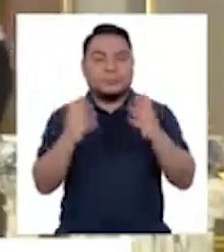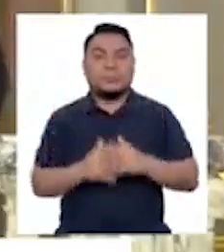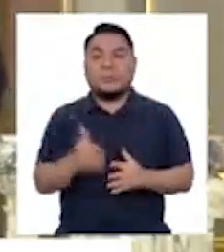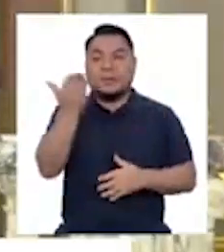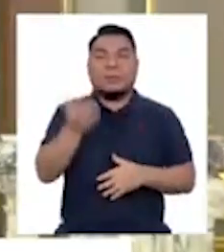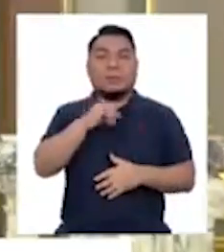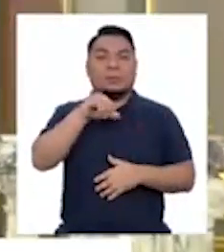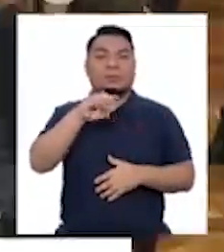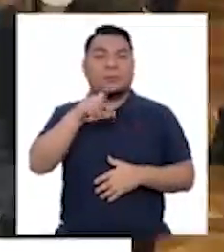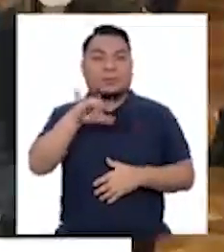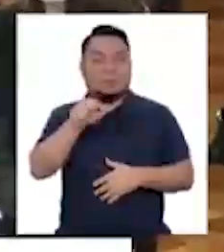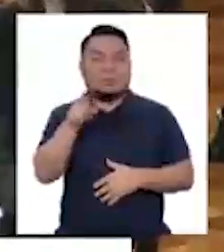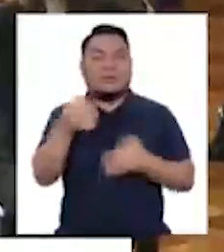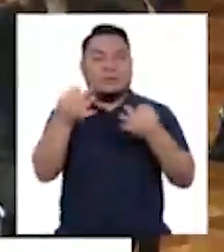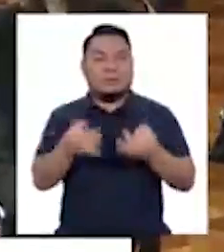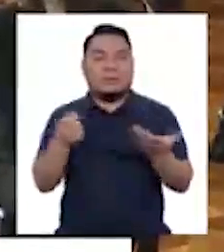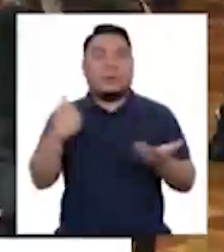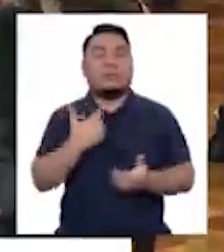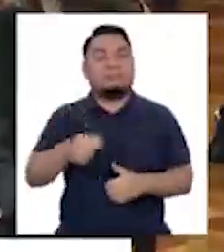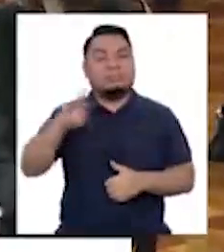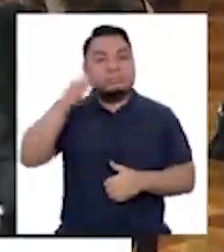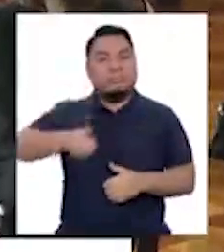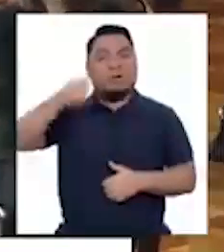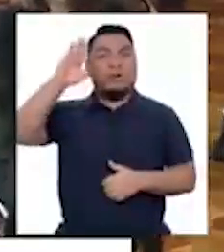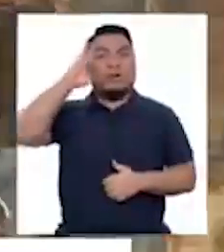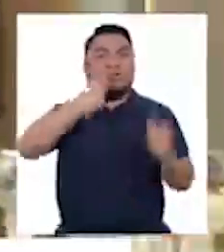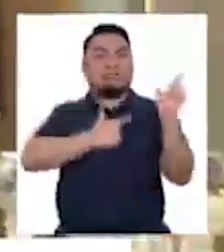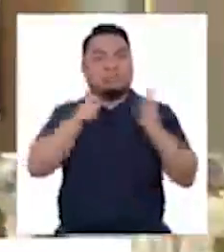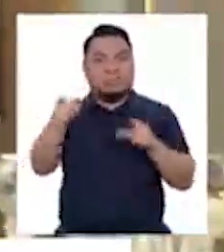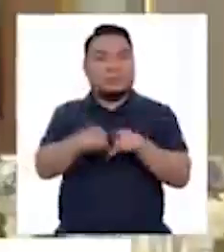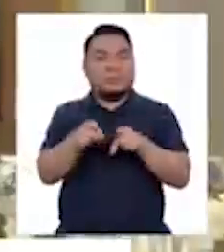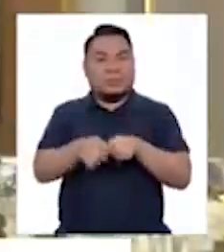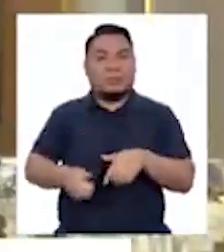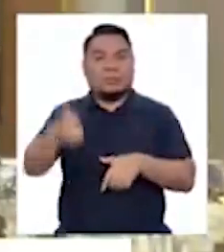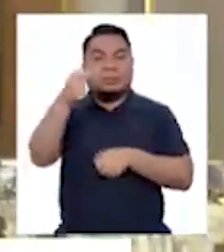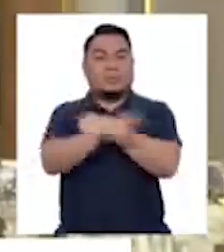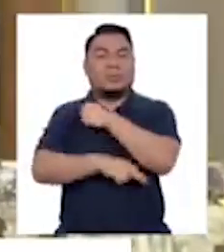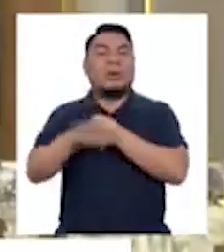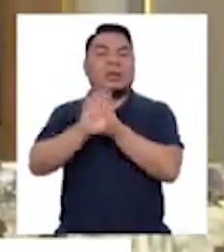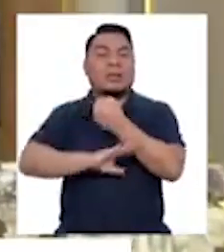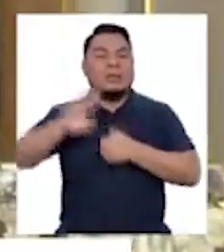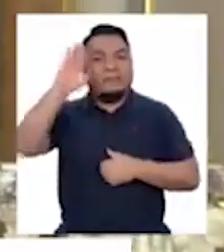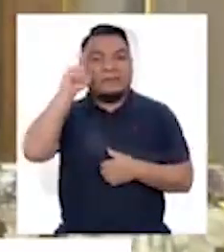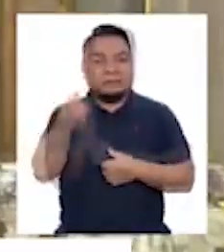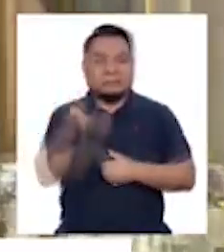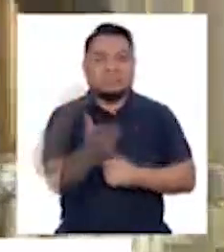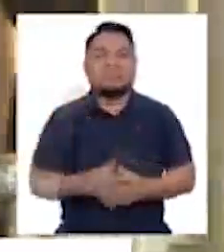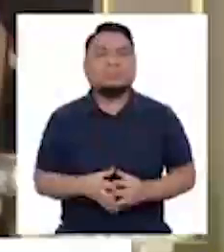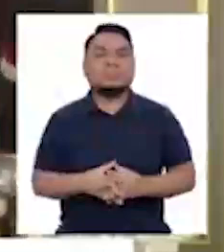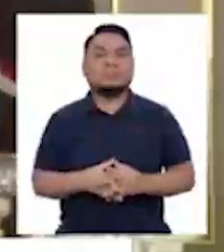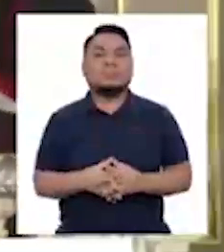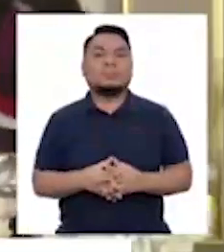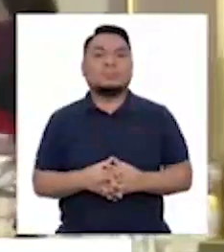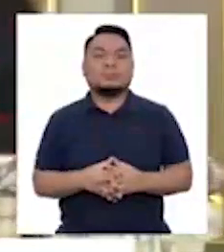Jorge Luis Chávez Cresta, oficial general del Ejército del Perú y jefe del Instituto Nacional de Defensa Civil hasta hace